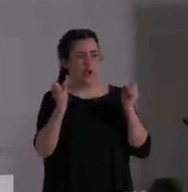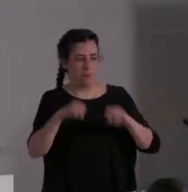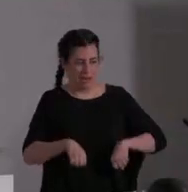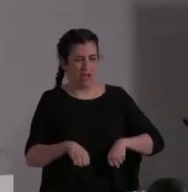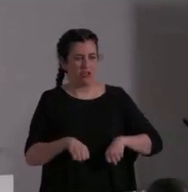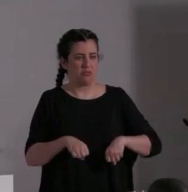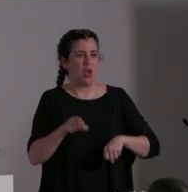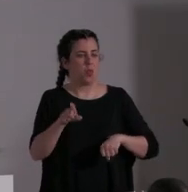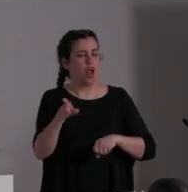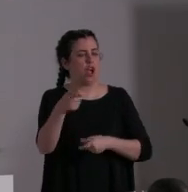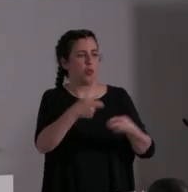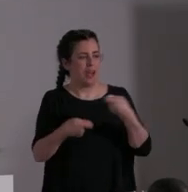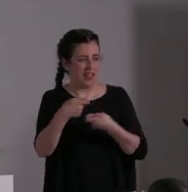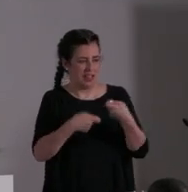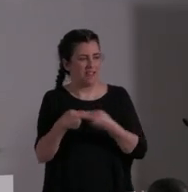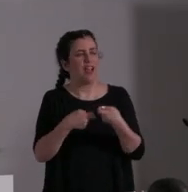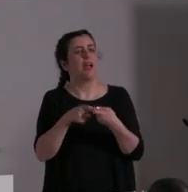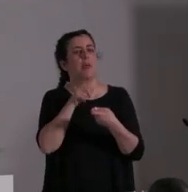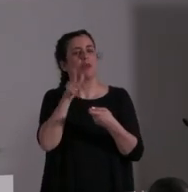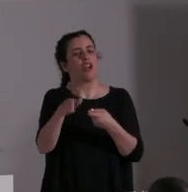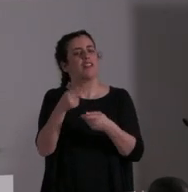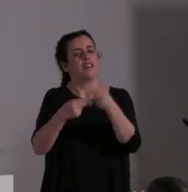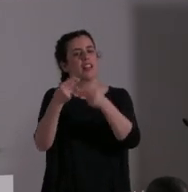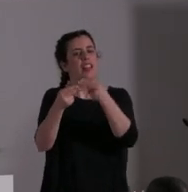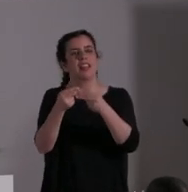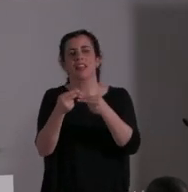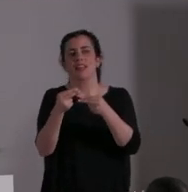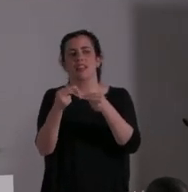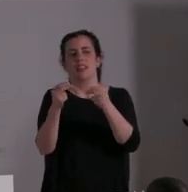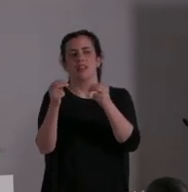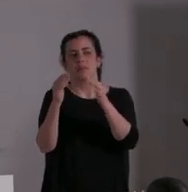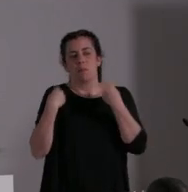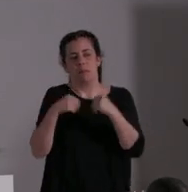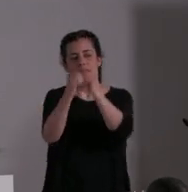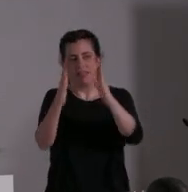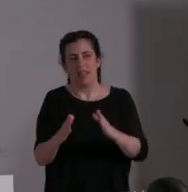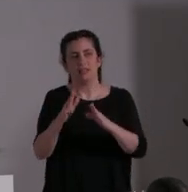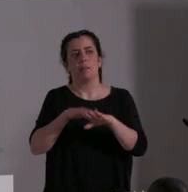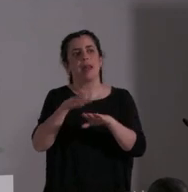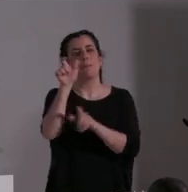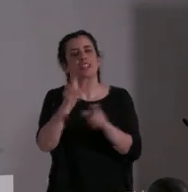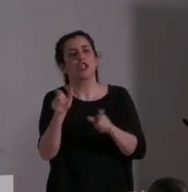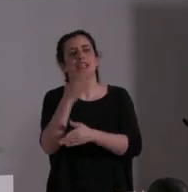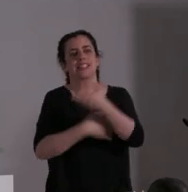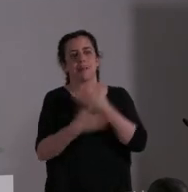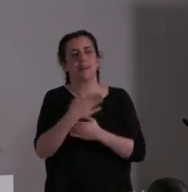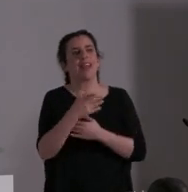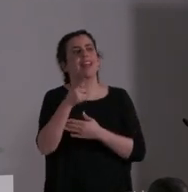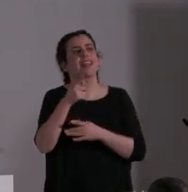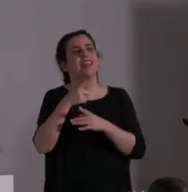hacer vivienda para personas con discapacidad intelectual superior al, igual o superior al